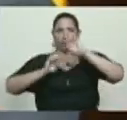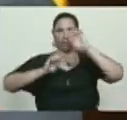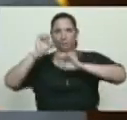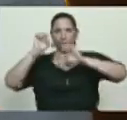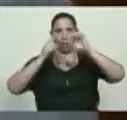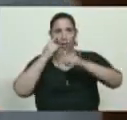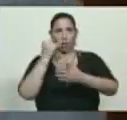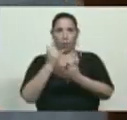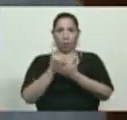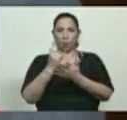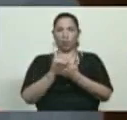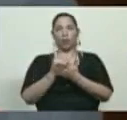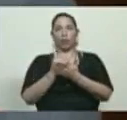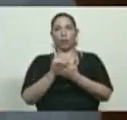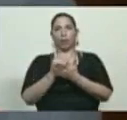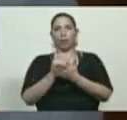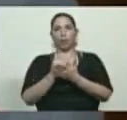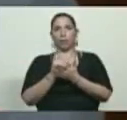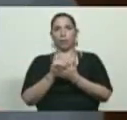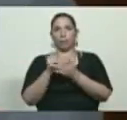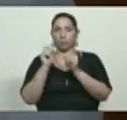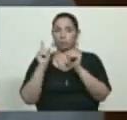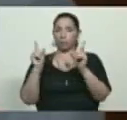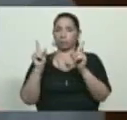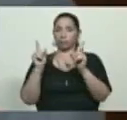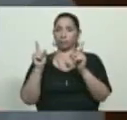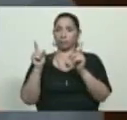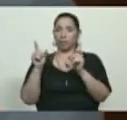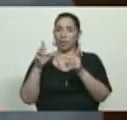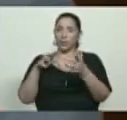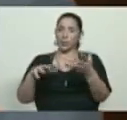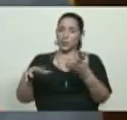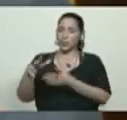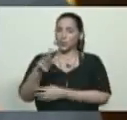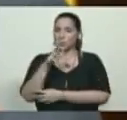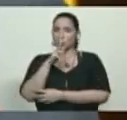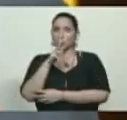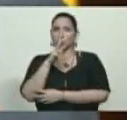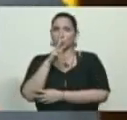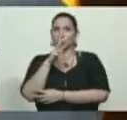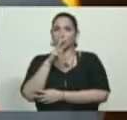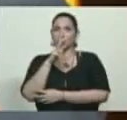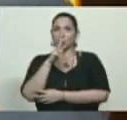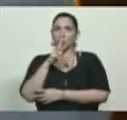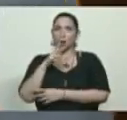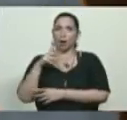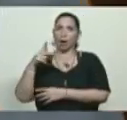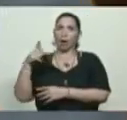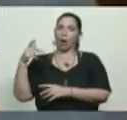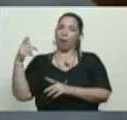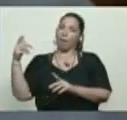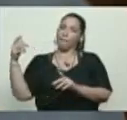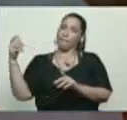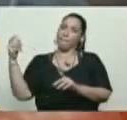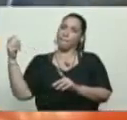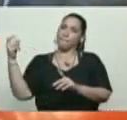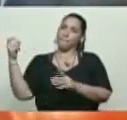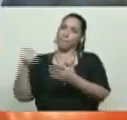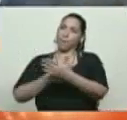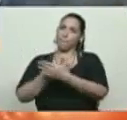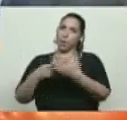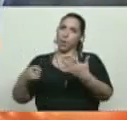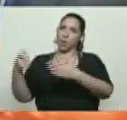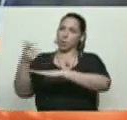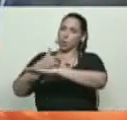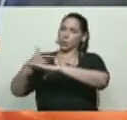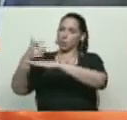del impacto de estas arbitrarias y unilaterales sanciones que el gobierno de